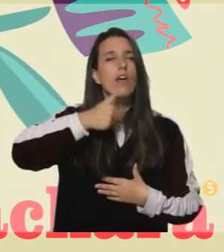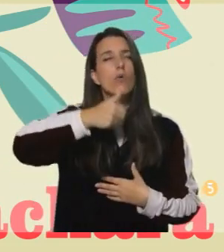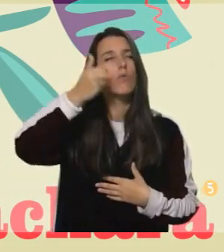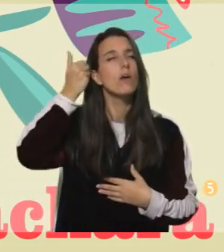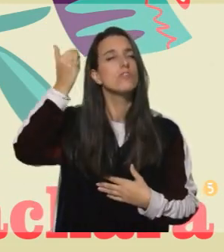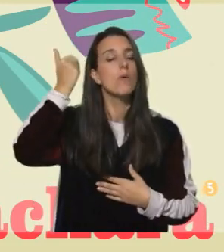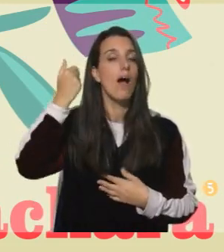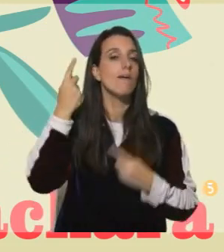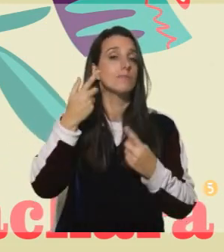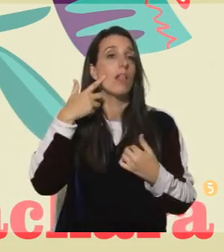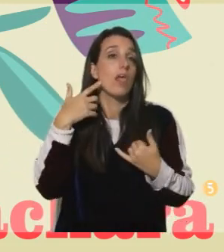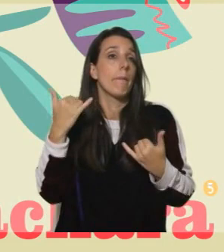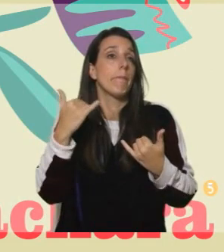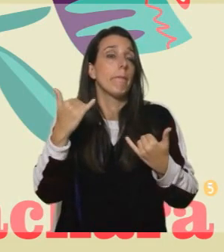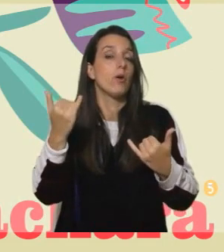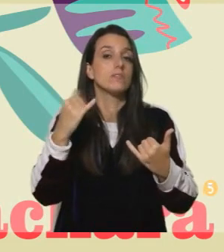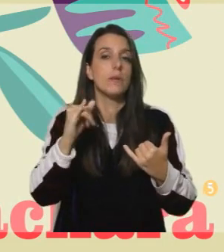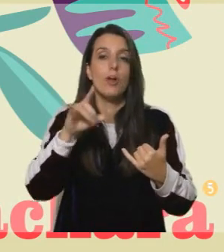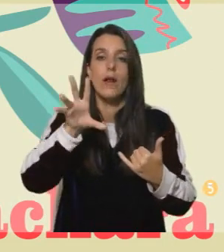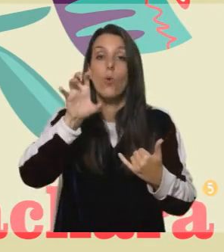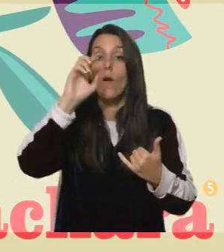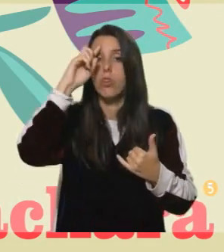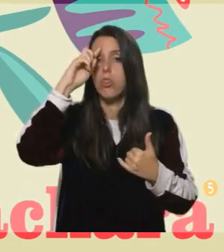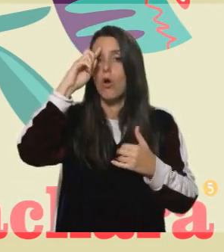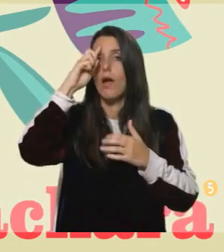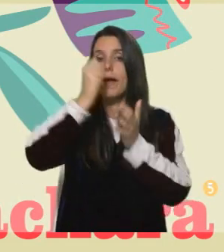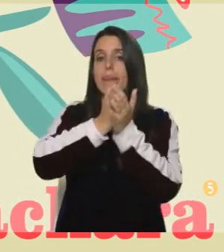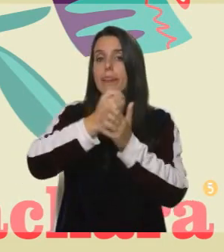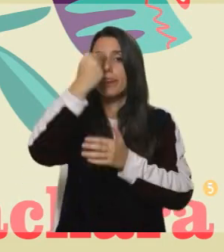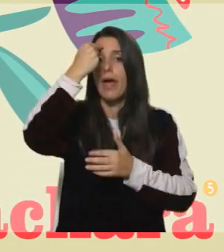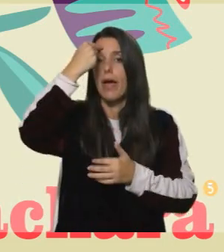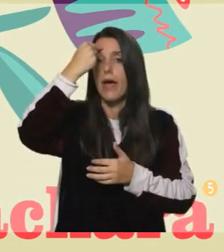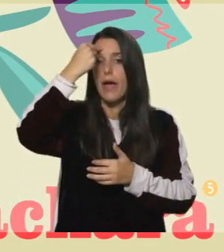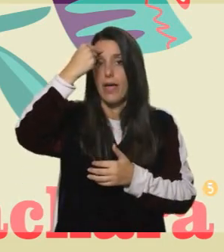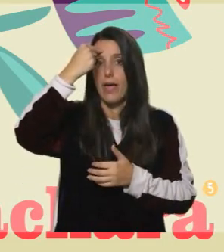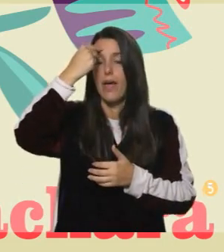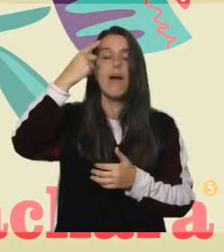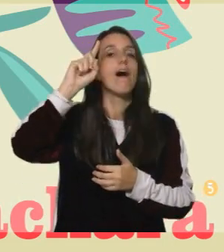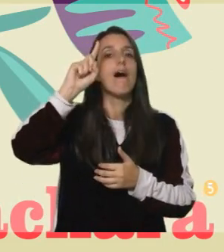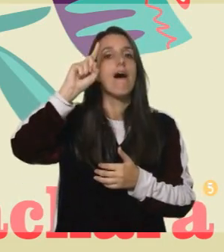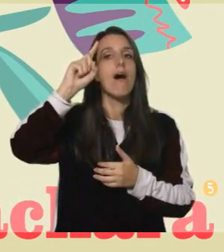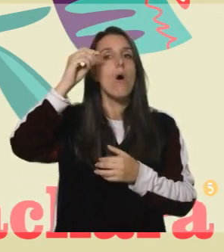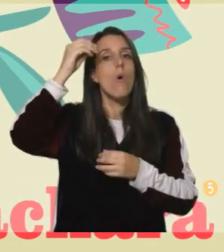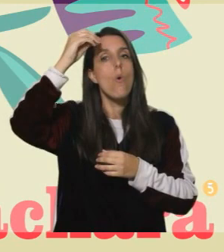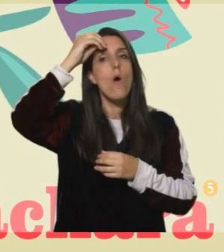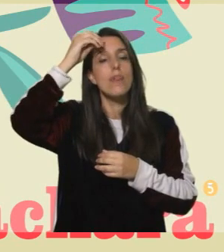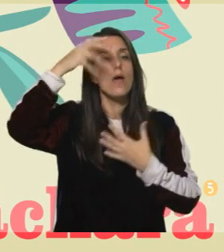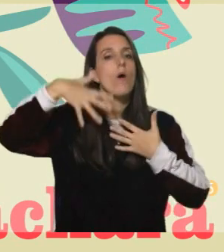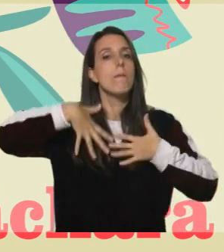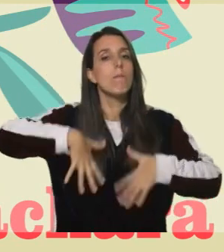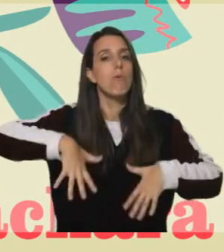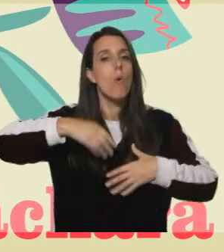creemos que el tiempo pasa si el tiempo pasa pero los recuerdos no pasan entonces Esas memorias se guardan en la kinestesia en el cuerpo